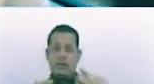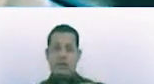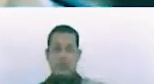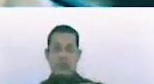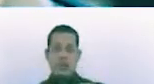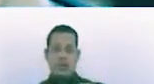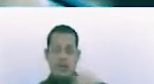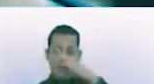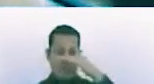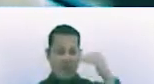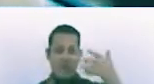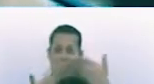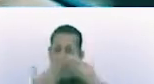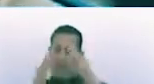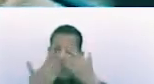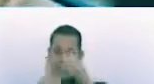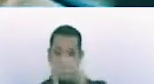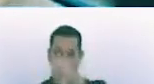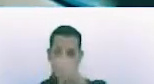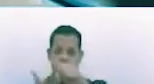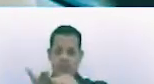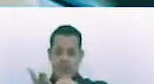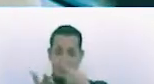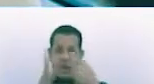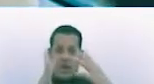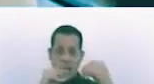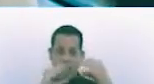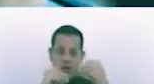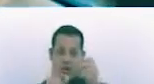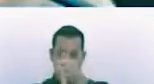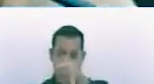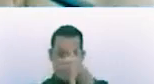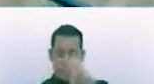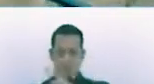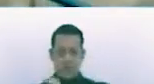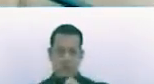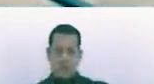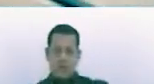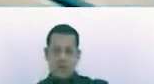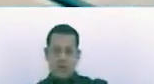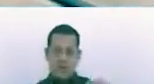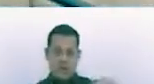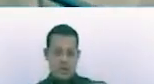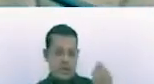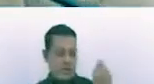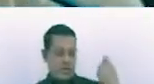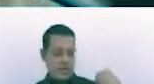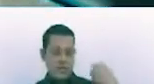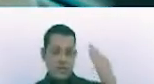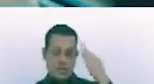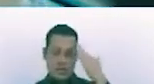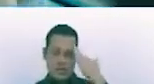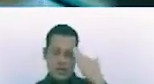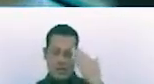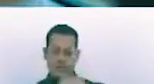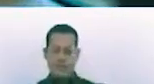en un país diferente. Cada vez que he hablado con cada uno de los salvadoreños y los que están aquí atrás no me van a dejar